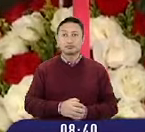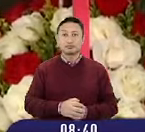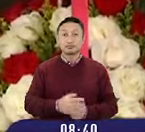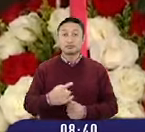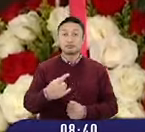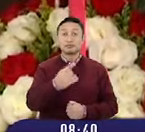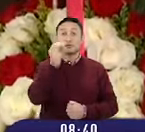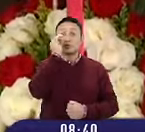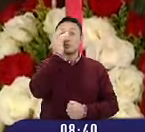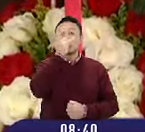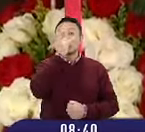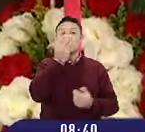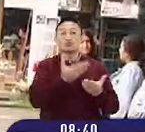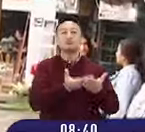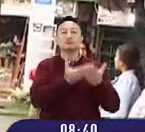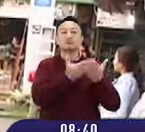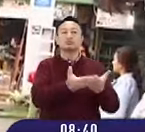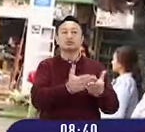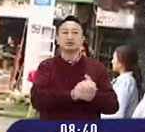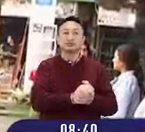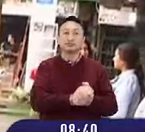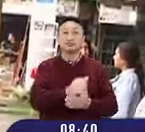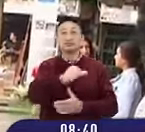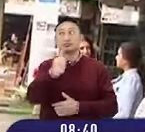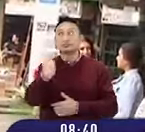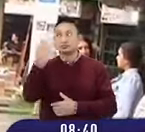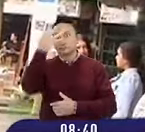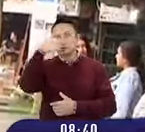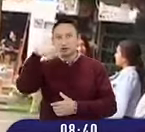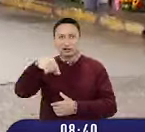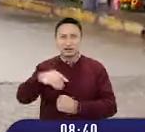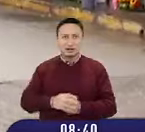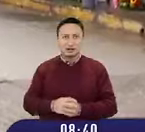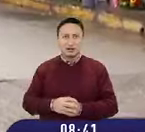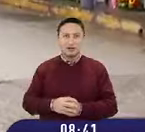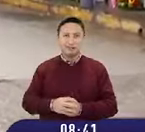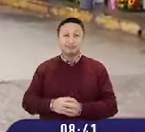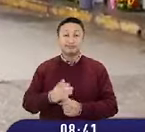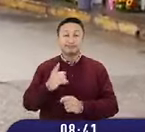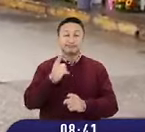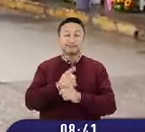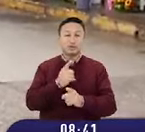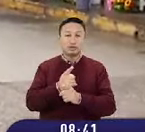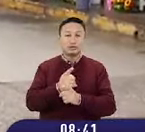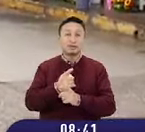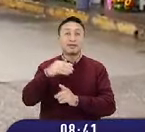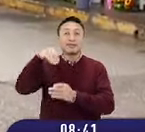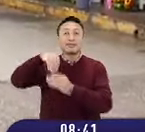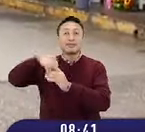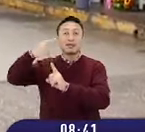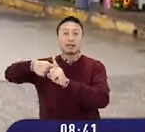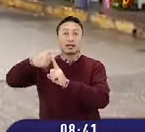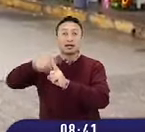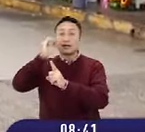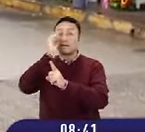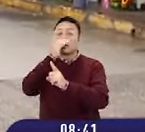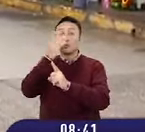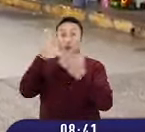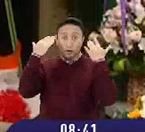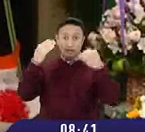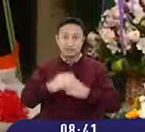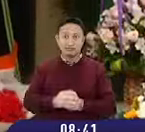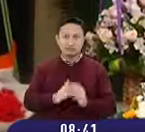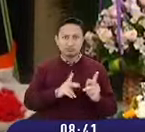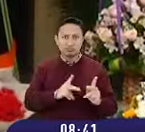los arreglos florales? Otro atractivo que no pasa de moda. Por ello, en el mercado de flores de Guayaquil se preparan